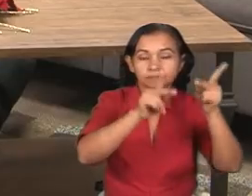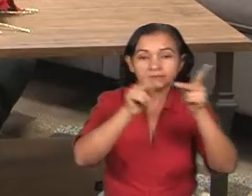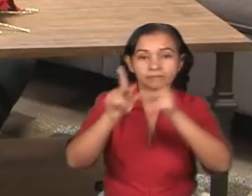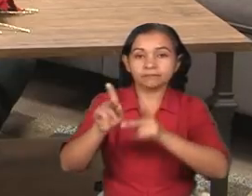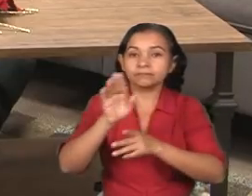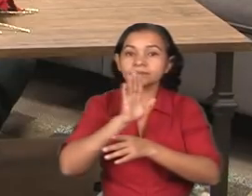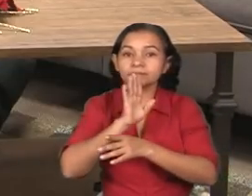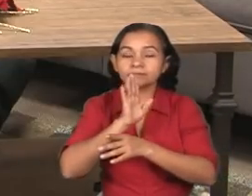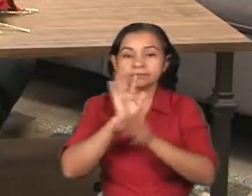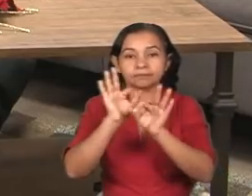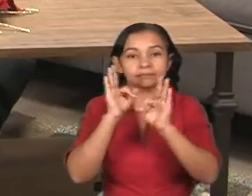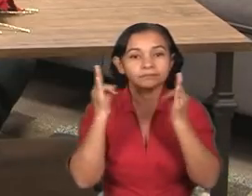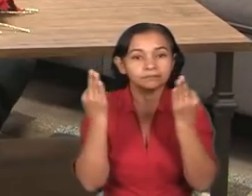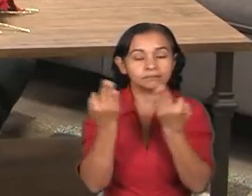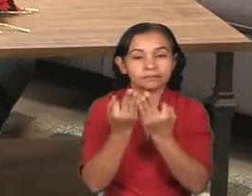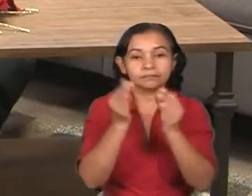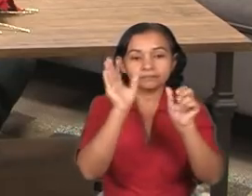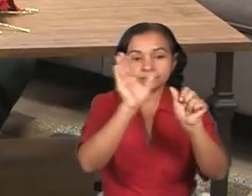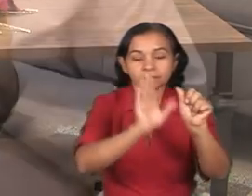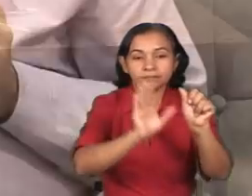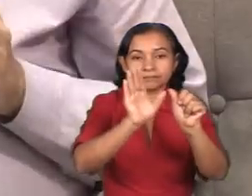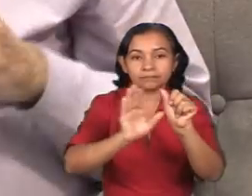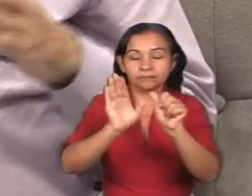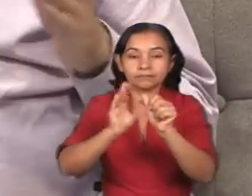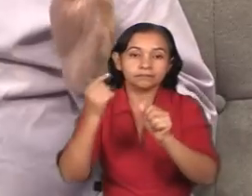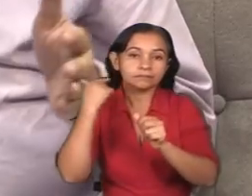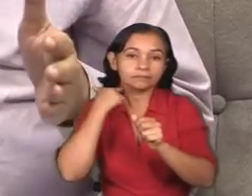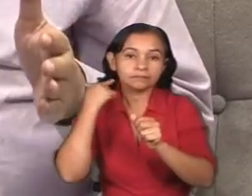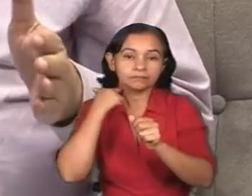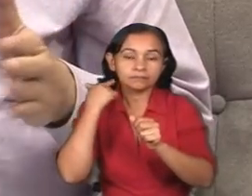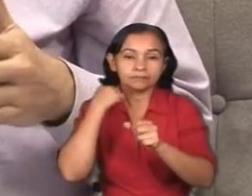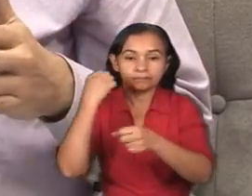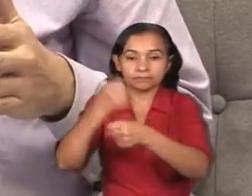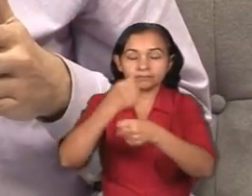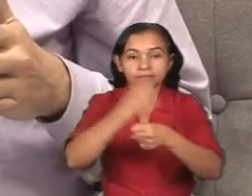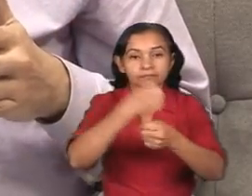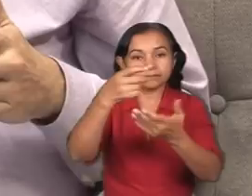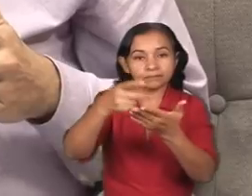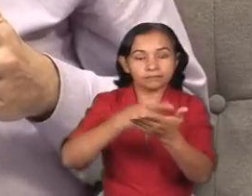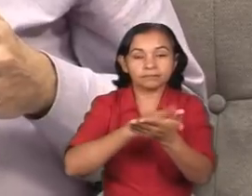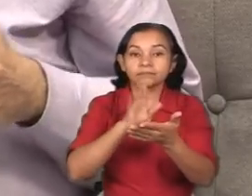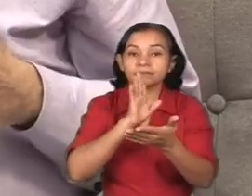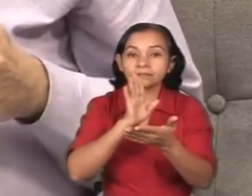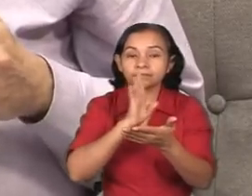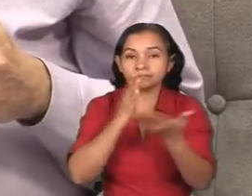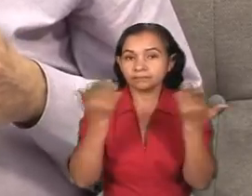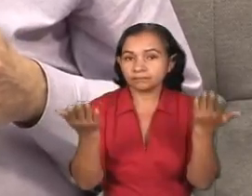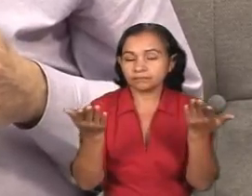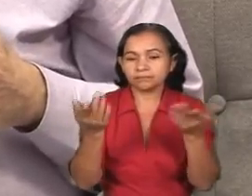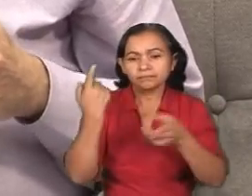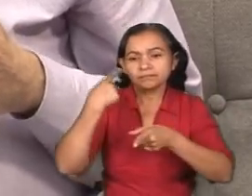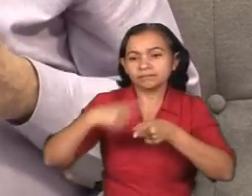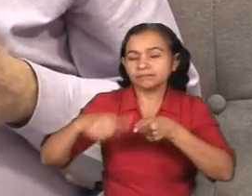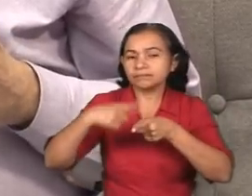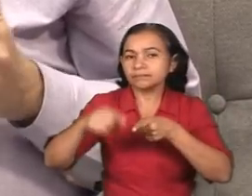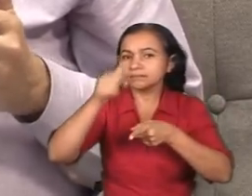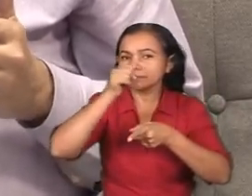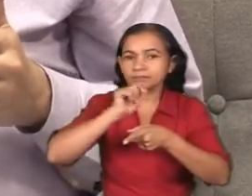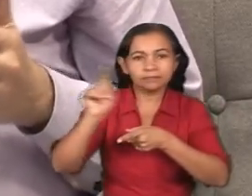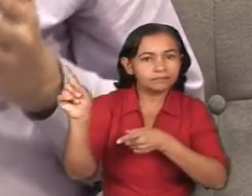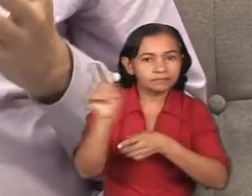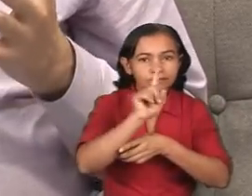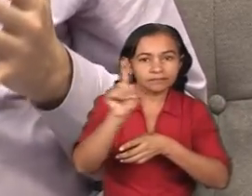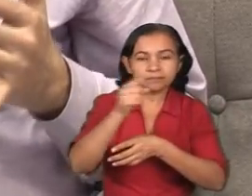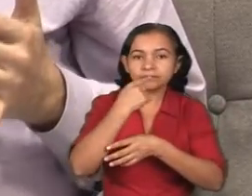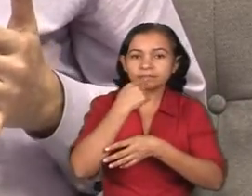hablando con nuestras familias casa a casa todos los días durante la ejecución del proyecto para hablar, no que tiene que parar el agua. Además de ese tema,